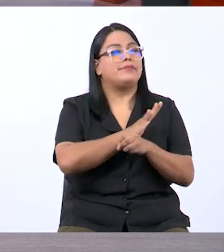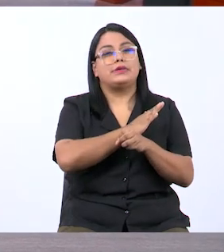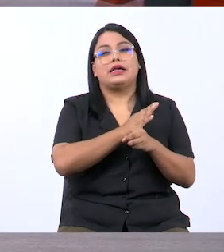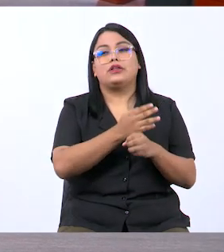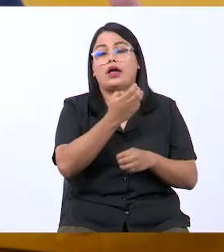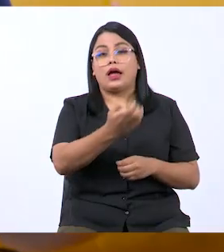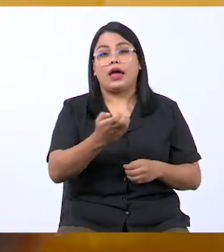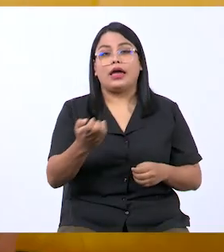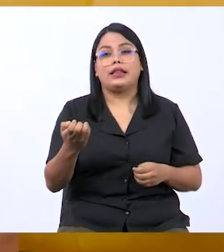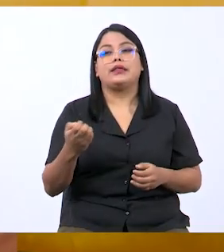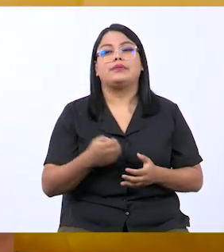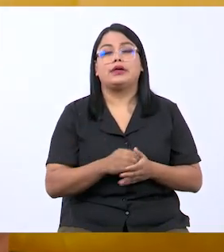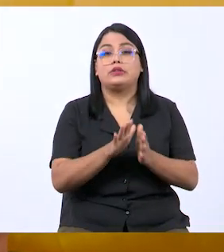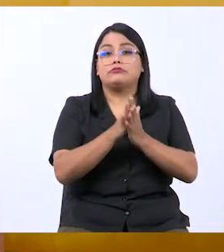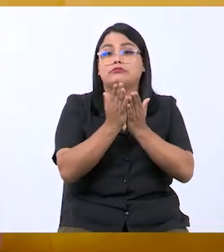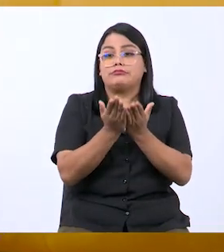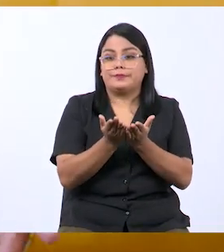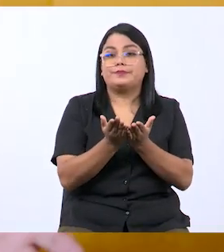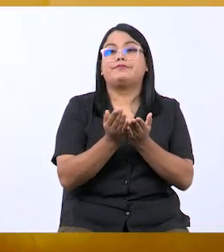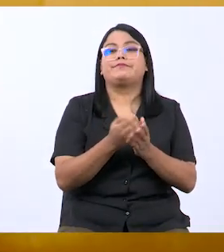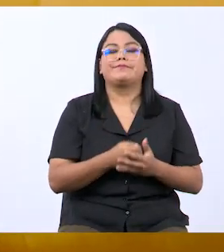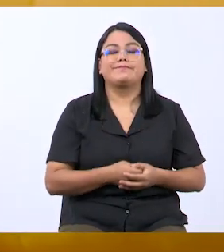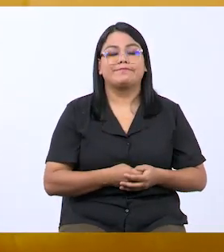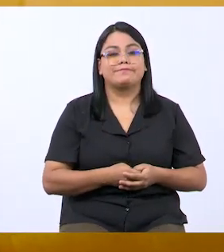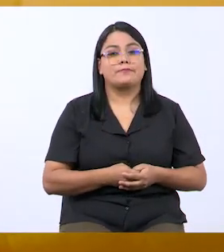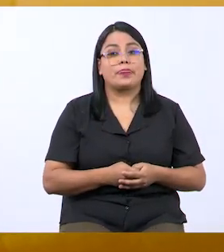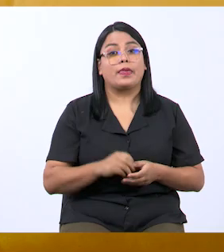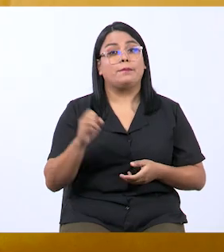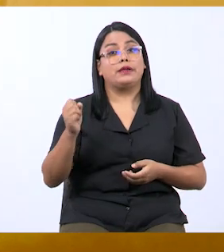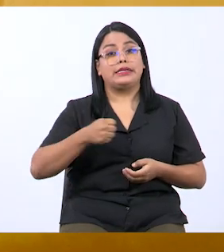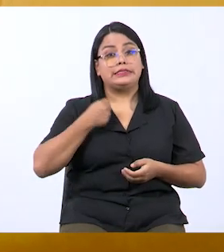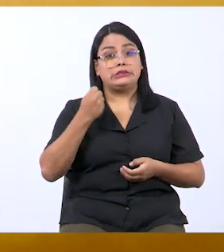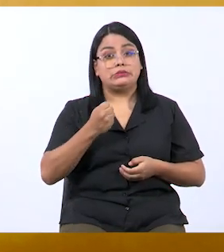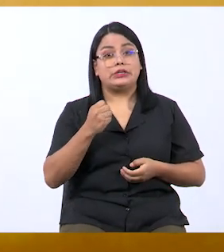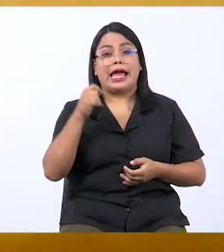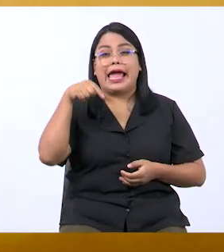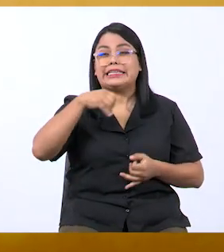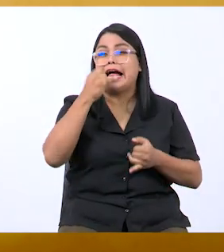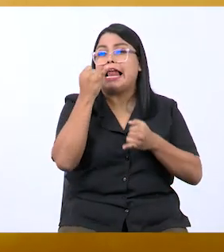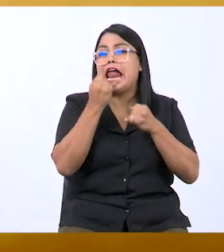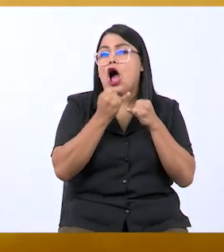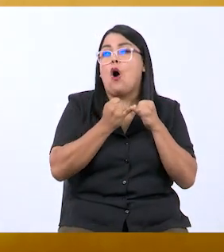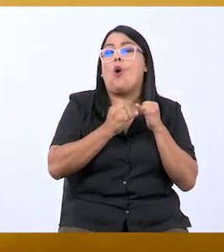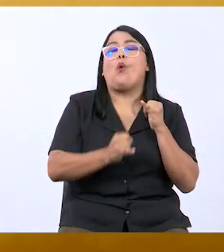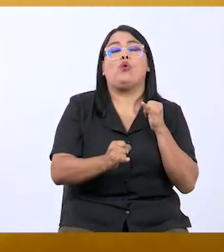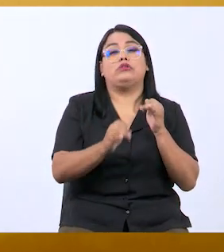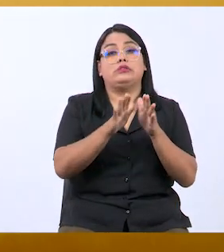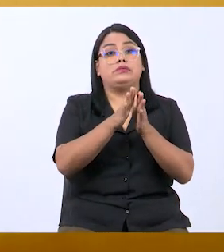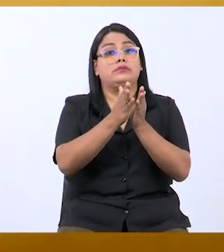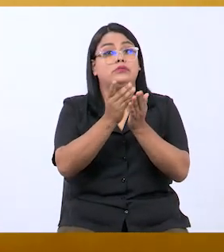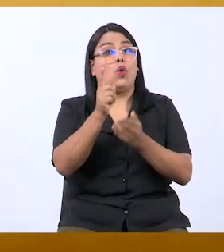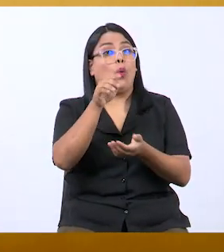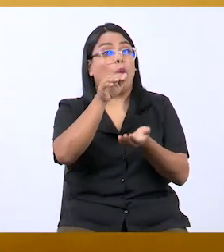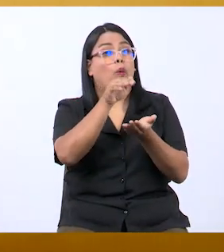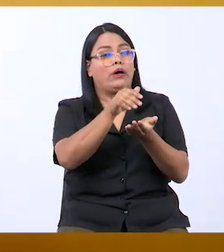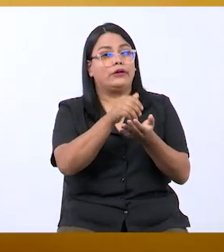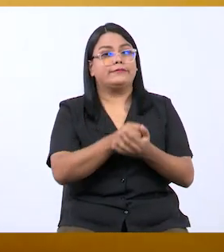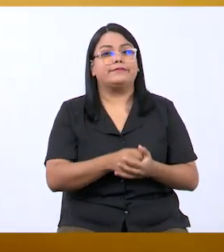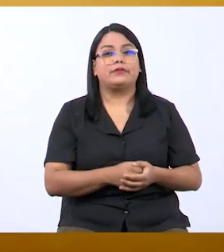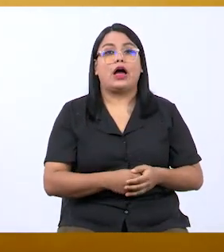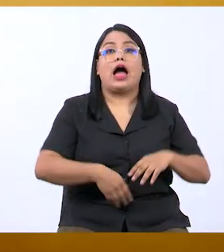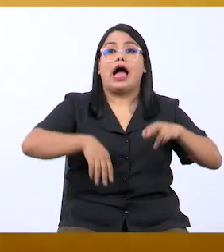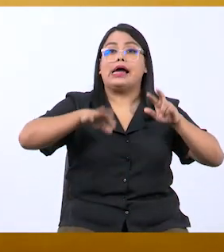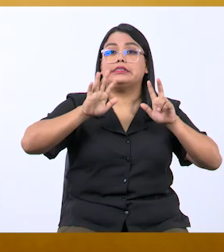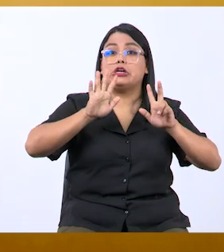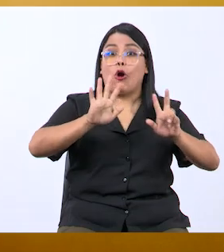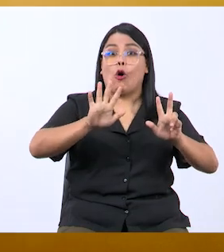todos los elementos que tiene el libro, por todas las secciones, pero es muy importante. Esta es la última sección de una unidad.